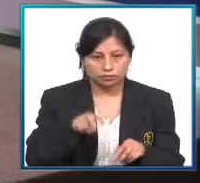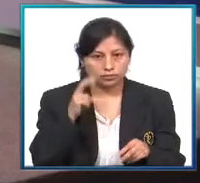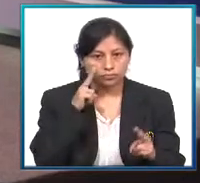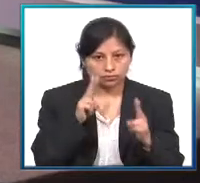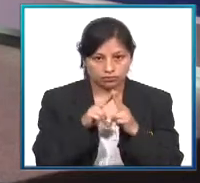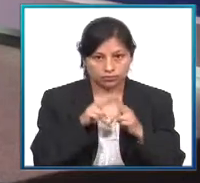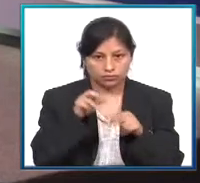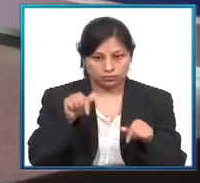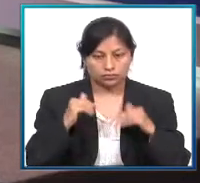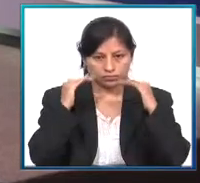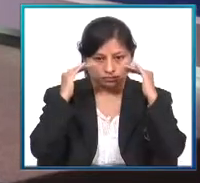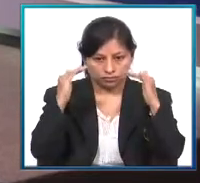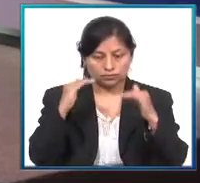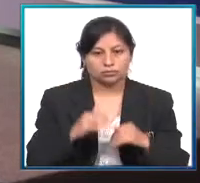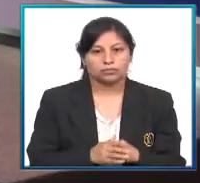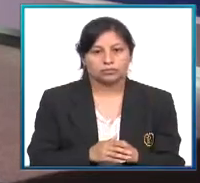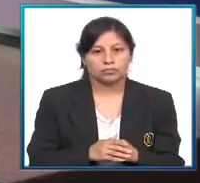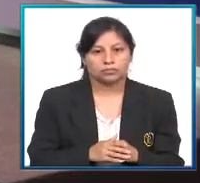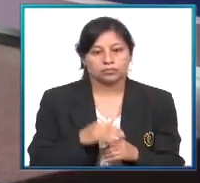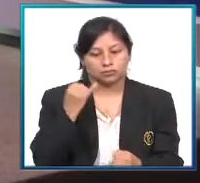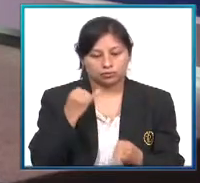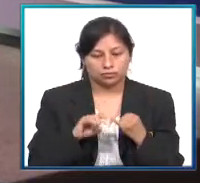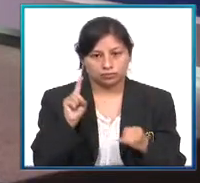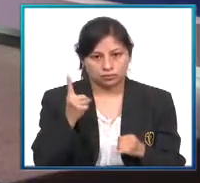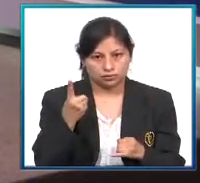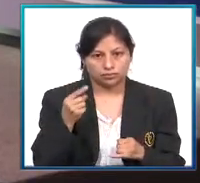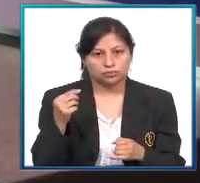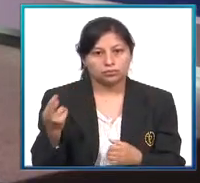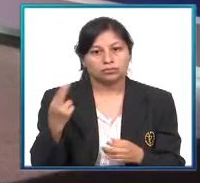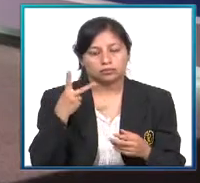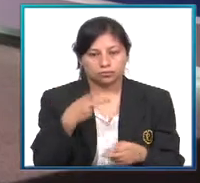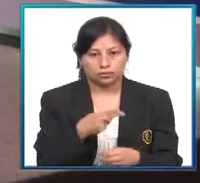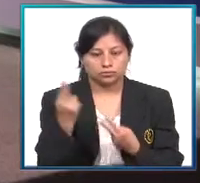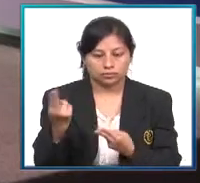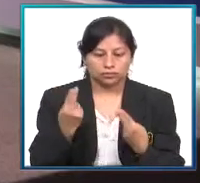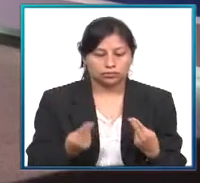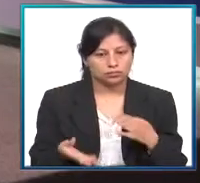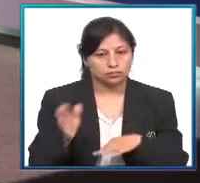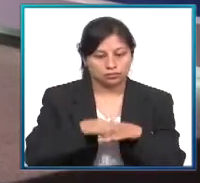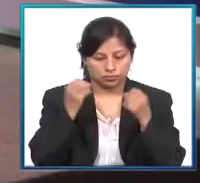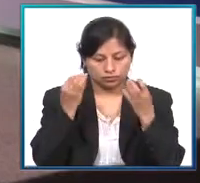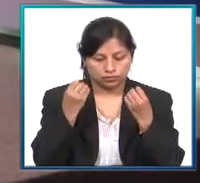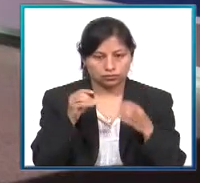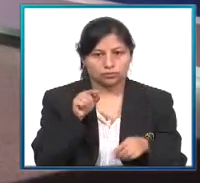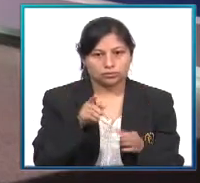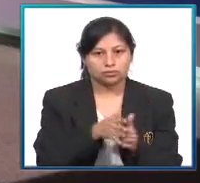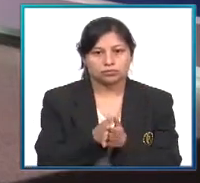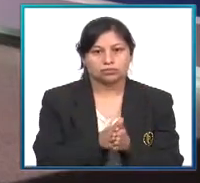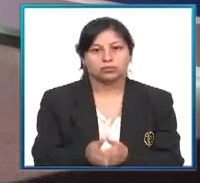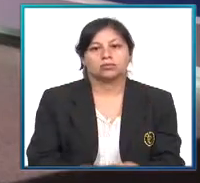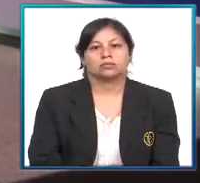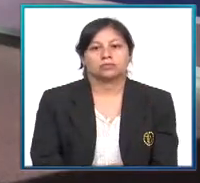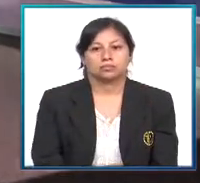necesita conocer de este alto riesgo de Estado. Finalizamos nuestro primer bloque. Vamos a la pausa y cuando regresemos, más información de su